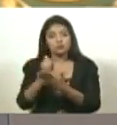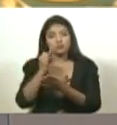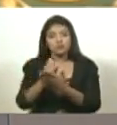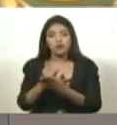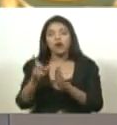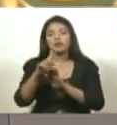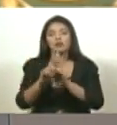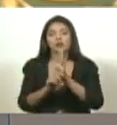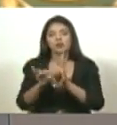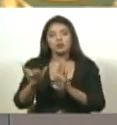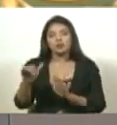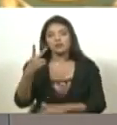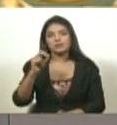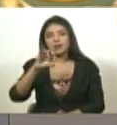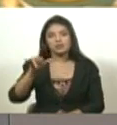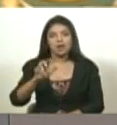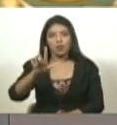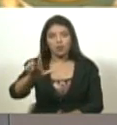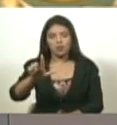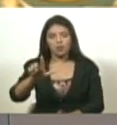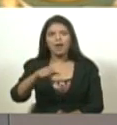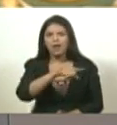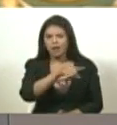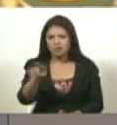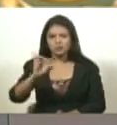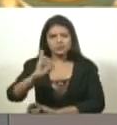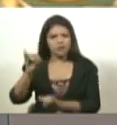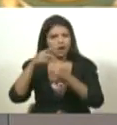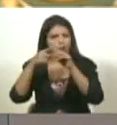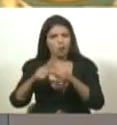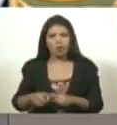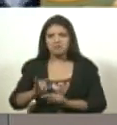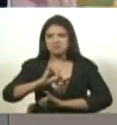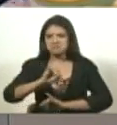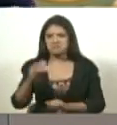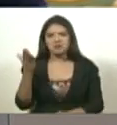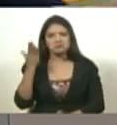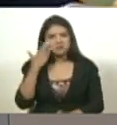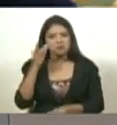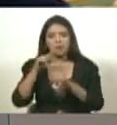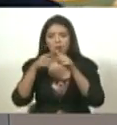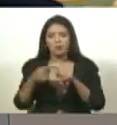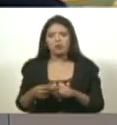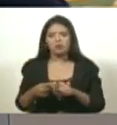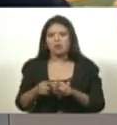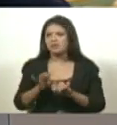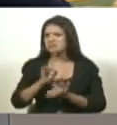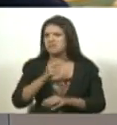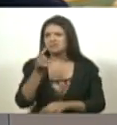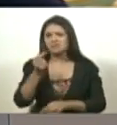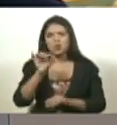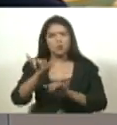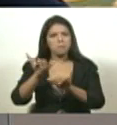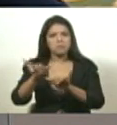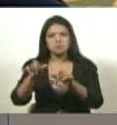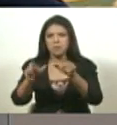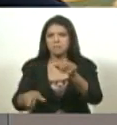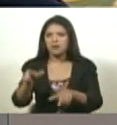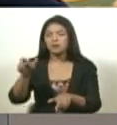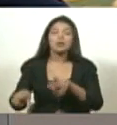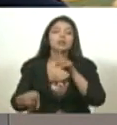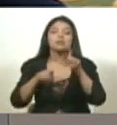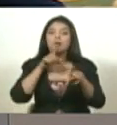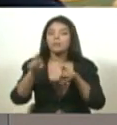las elecciones del 30 de julio. Es decir, ellos ya sacaron la cuenta. Se da cuenta, mire, ni los propios autores de la